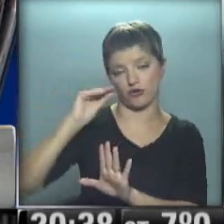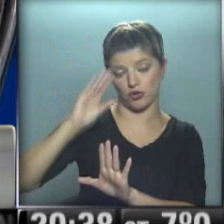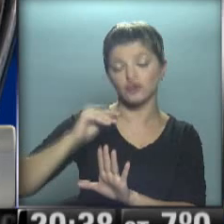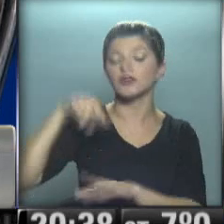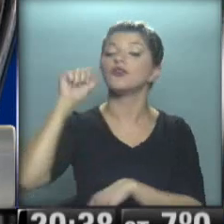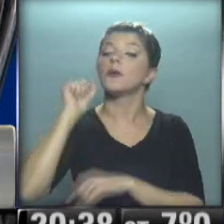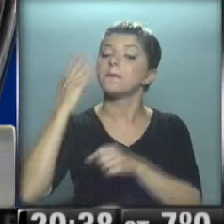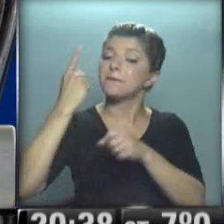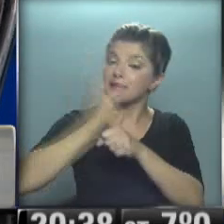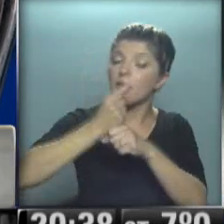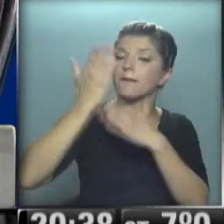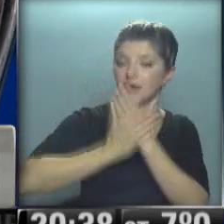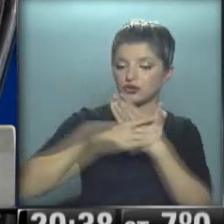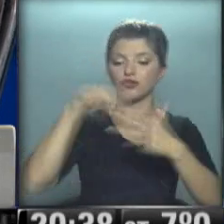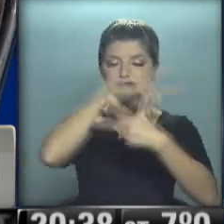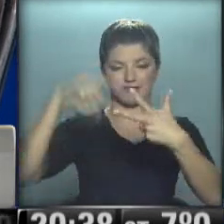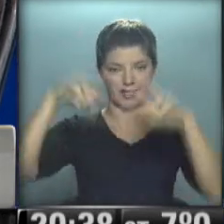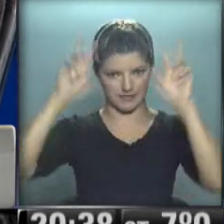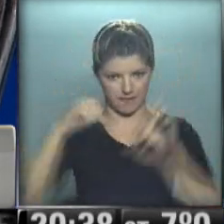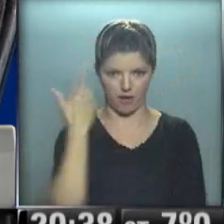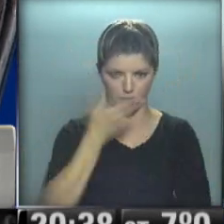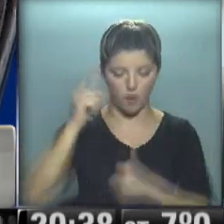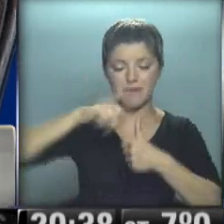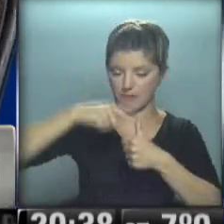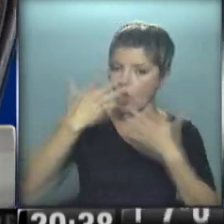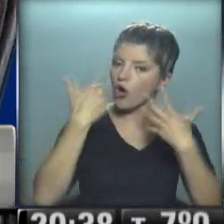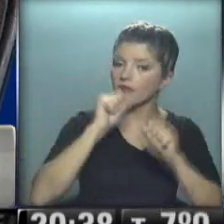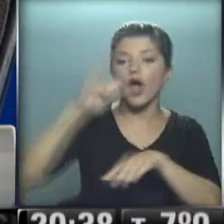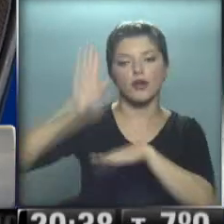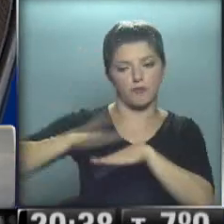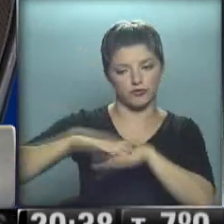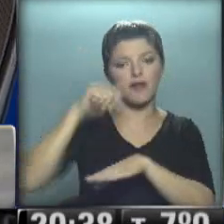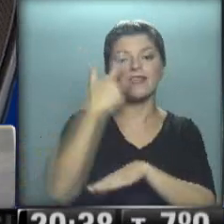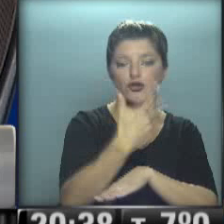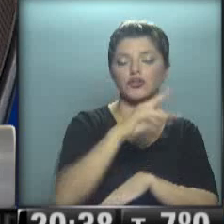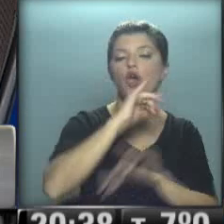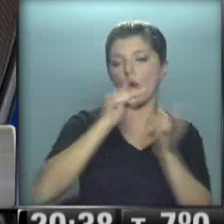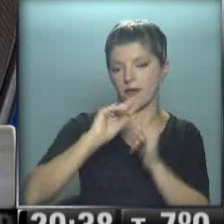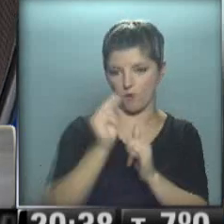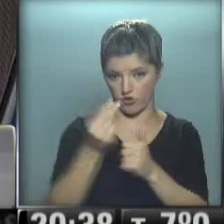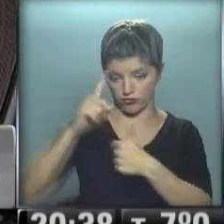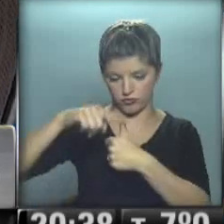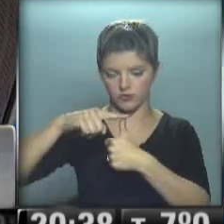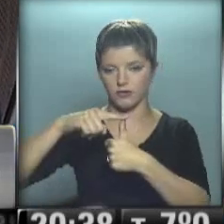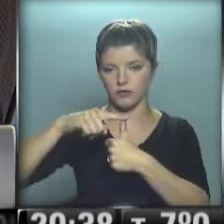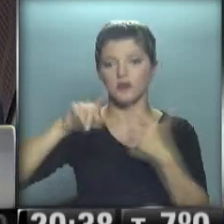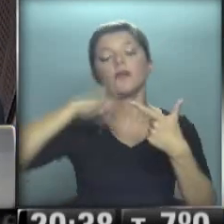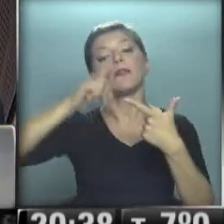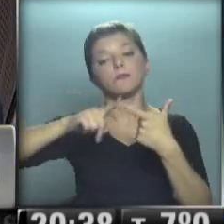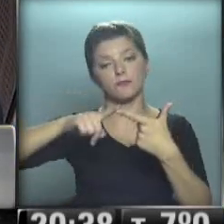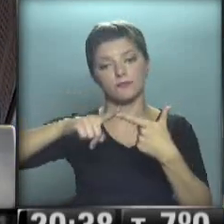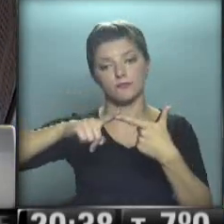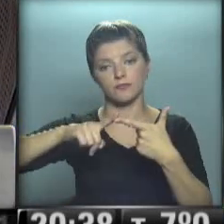Benjamín Netanyahu planteó tres temas. Primero, encontrar, por supuesto, a los responsables de los asesinatos de los tres jóvenes. En segundo